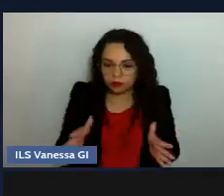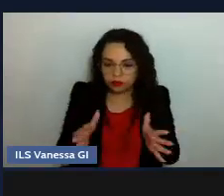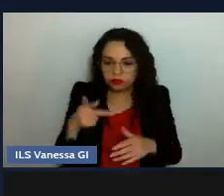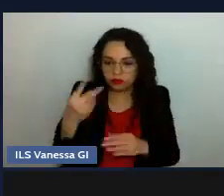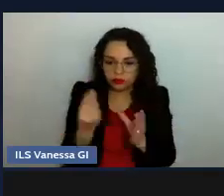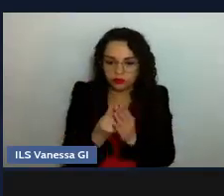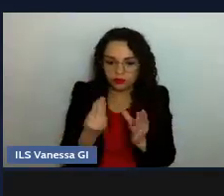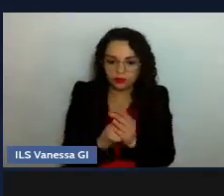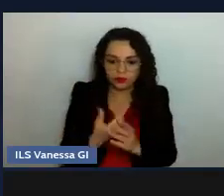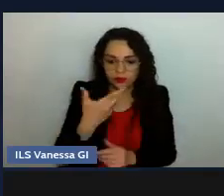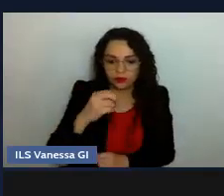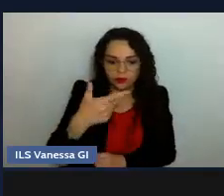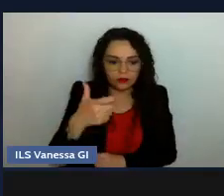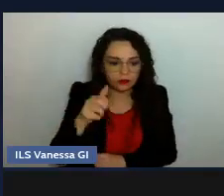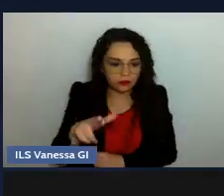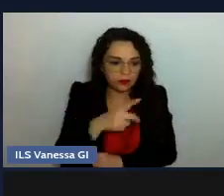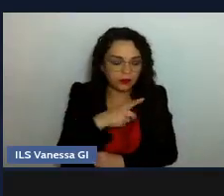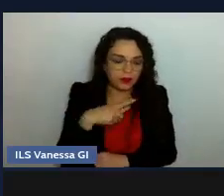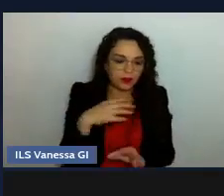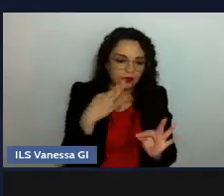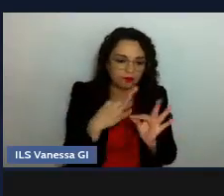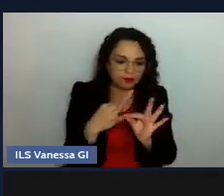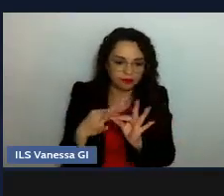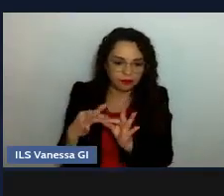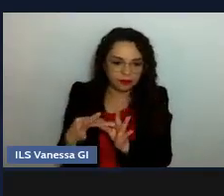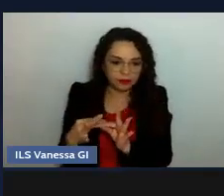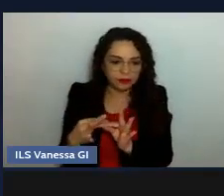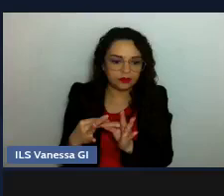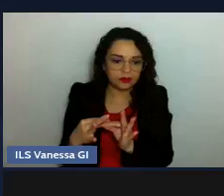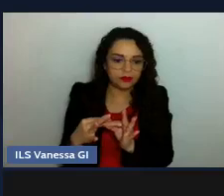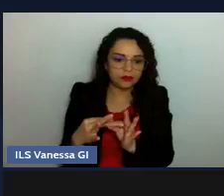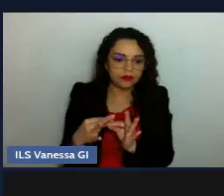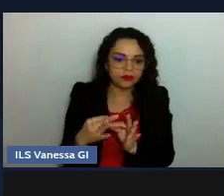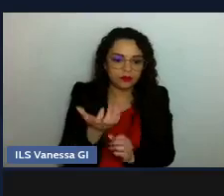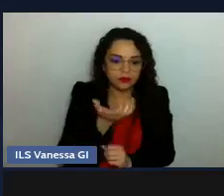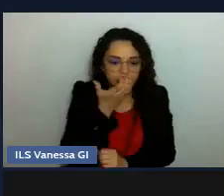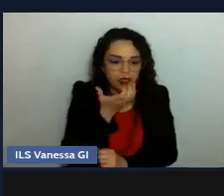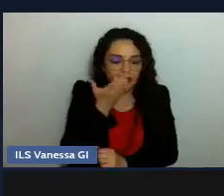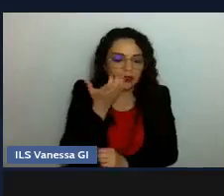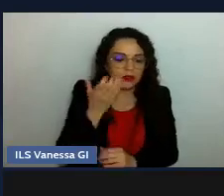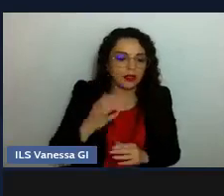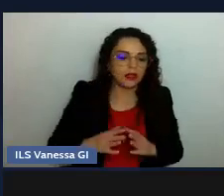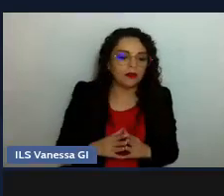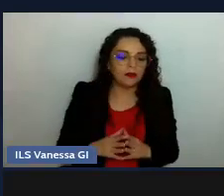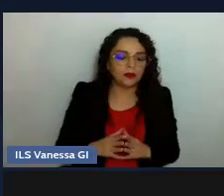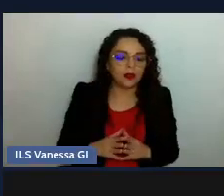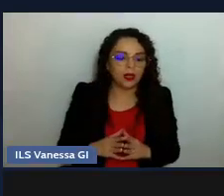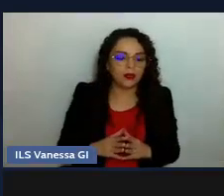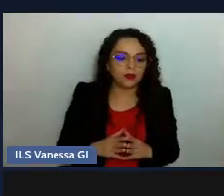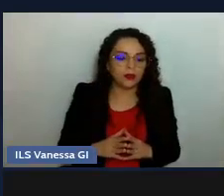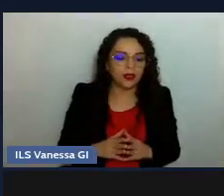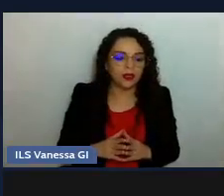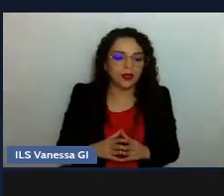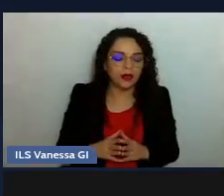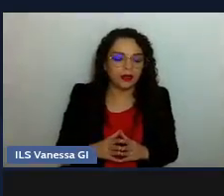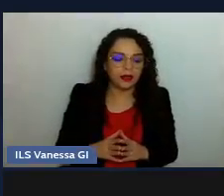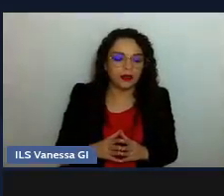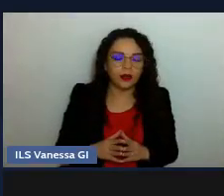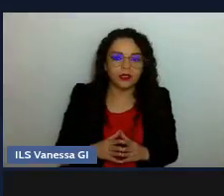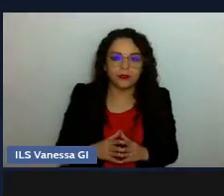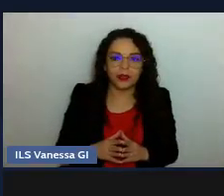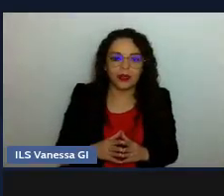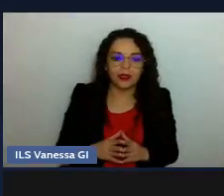lugar, con medicina tradicional, la alimentación, seguir fomentando su tipo de